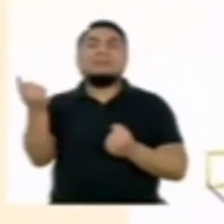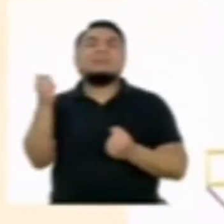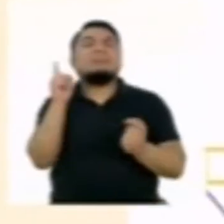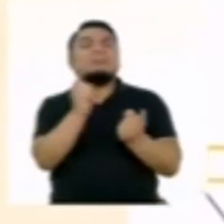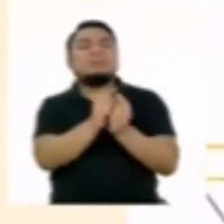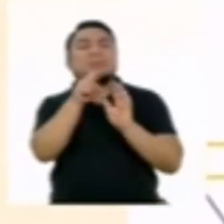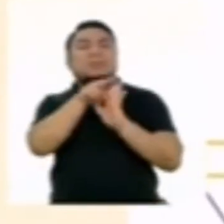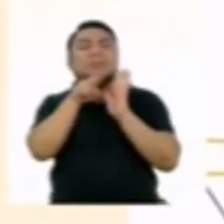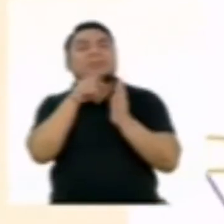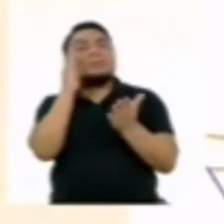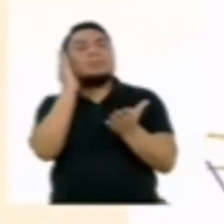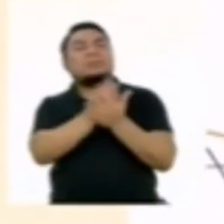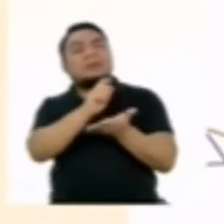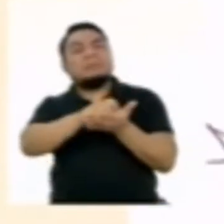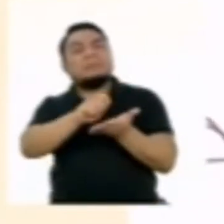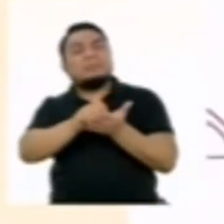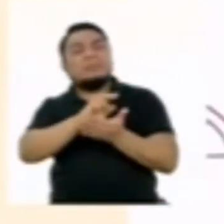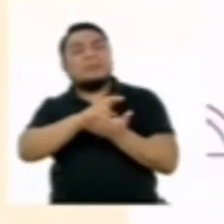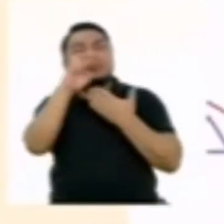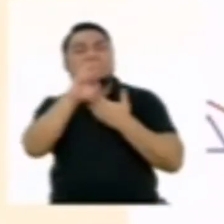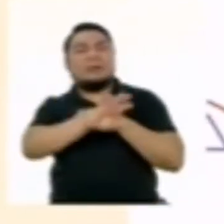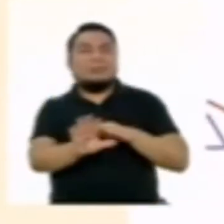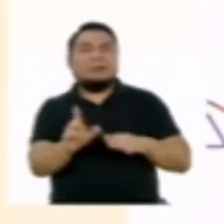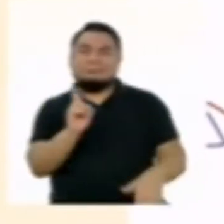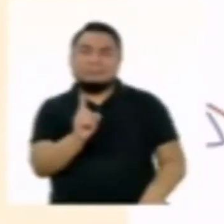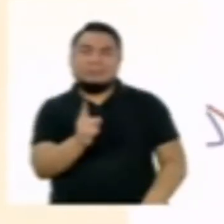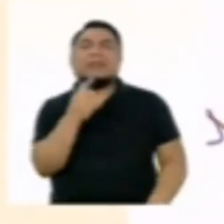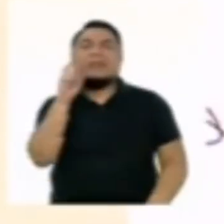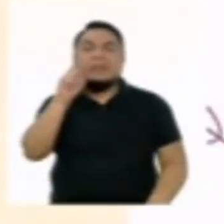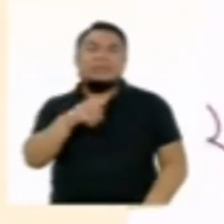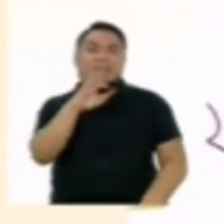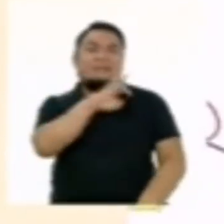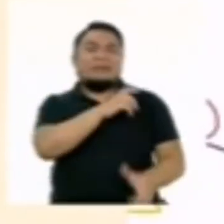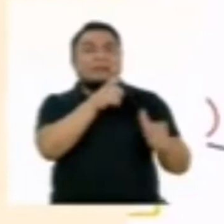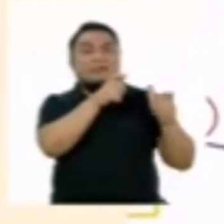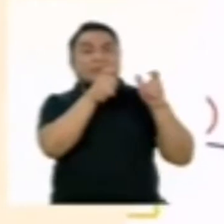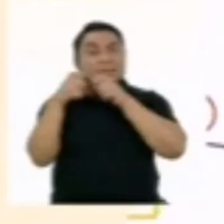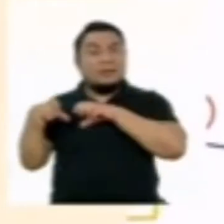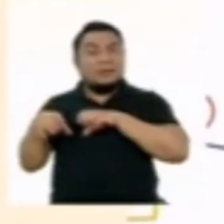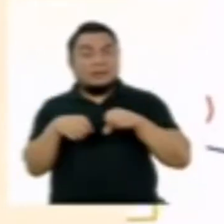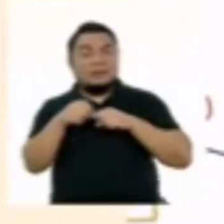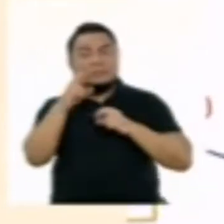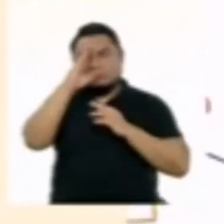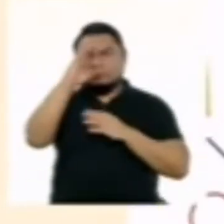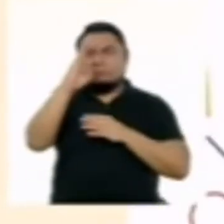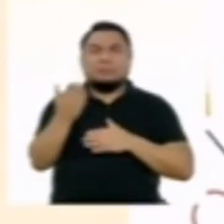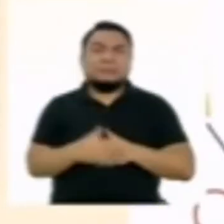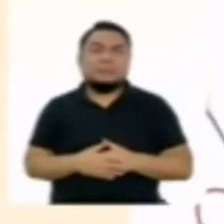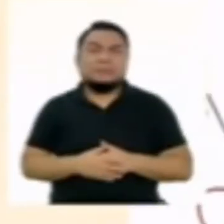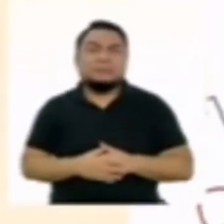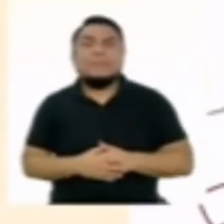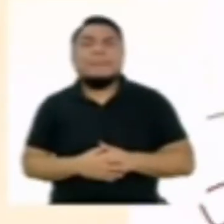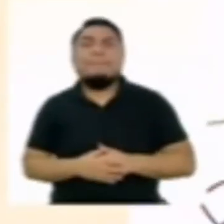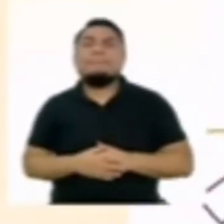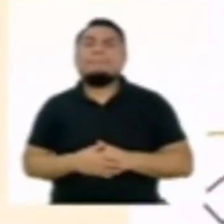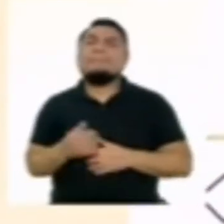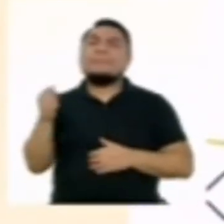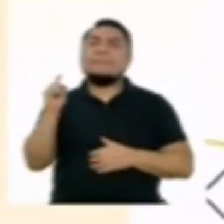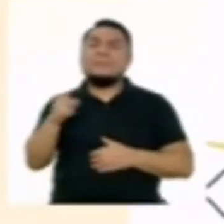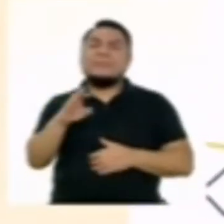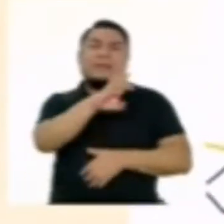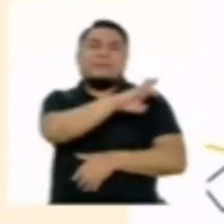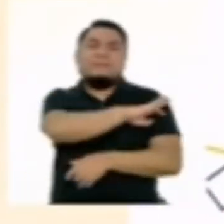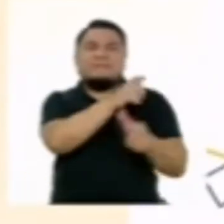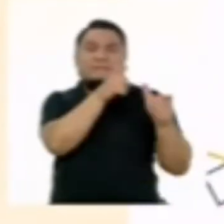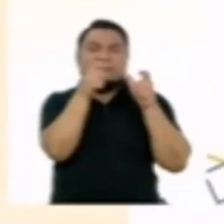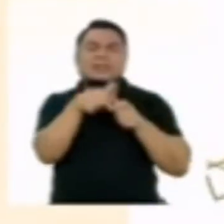emitir normas y poner en marcha programas, también hay que fiscalizar su cumplimiento con rigurosidad. Hablando de